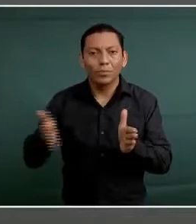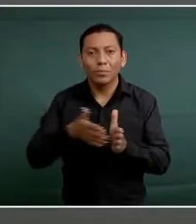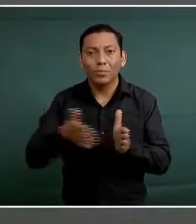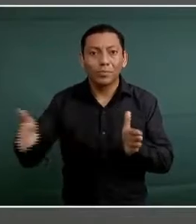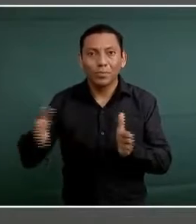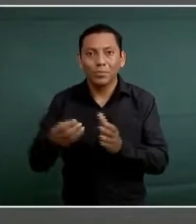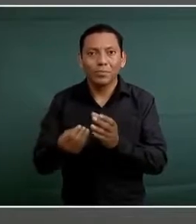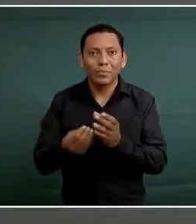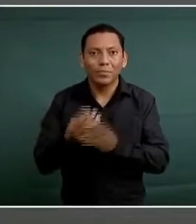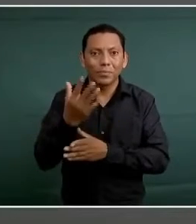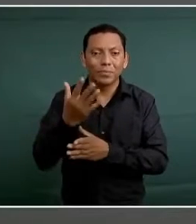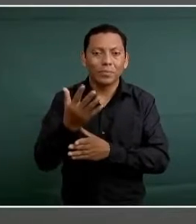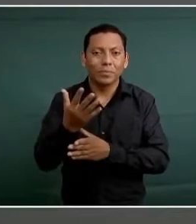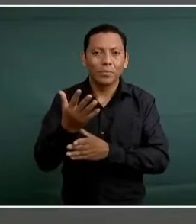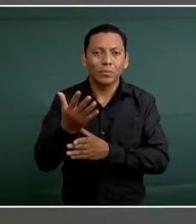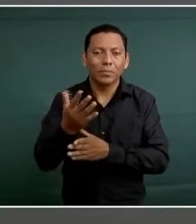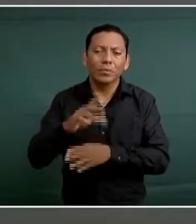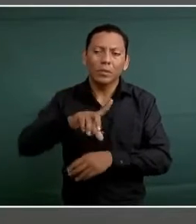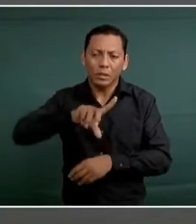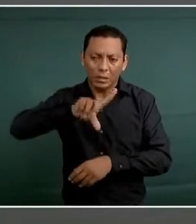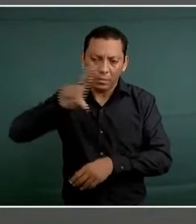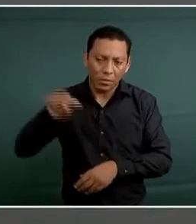se expresaría después